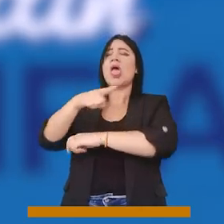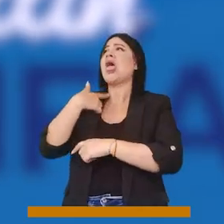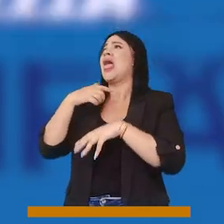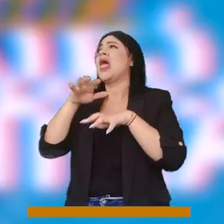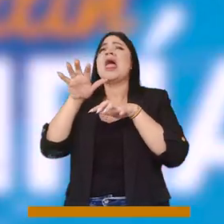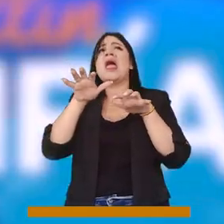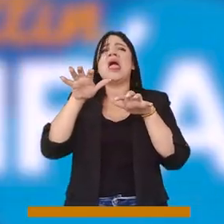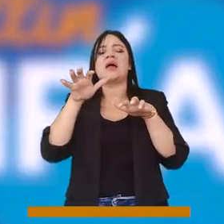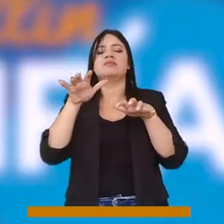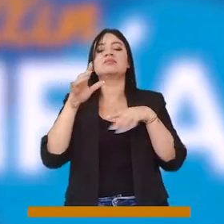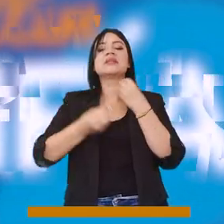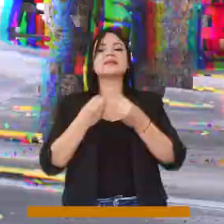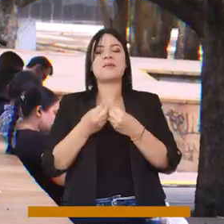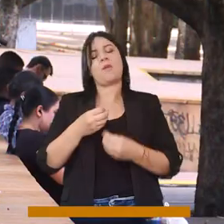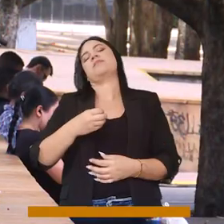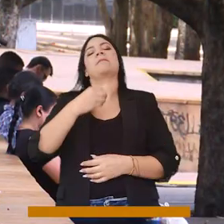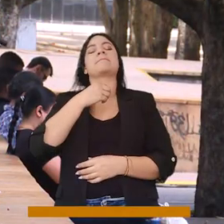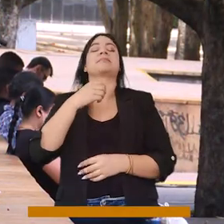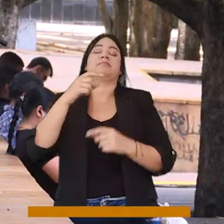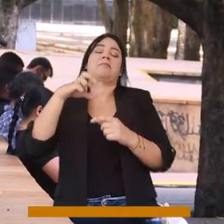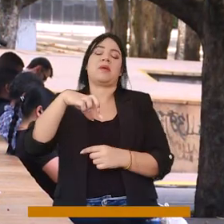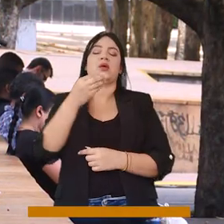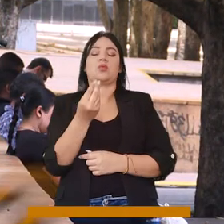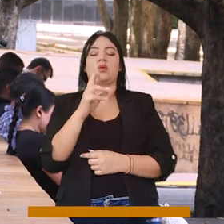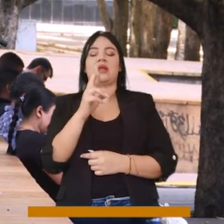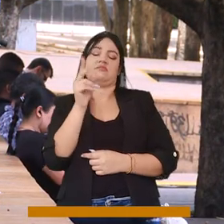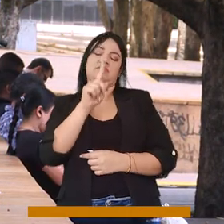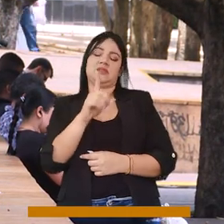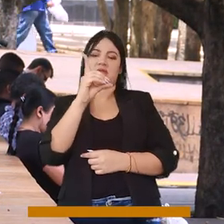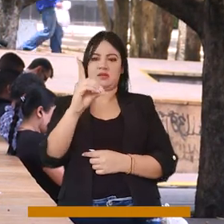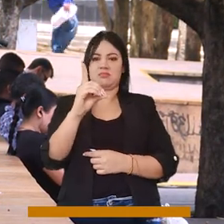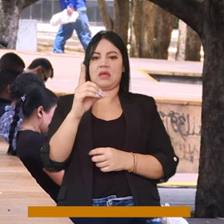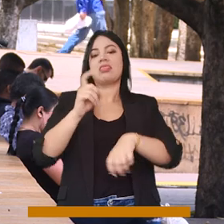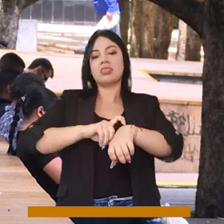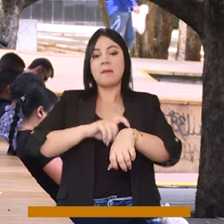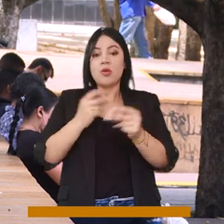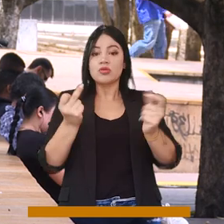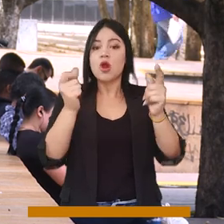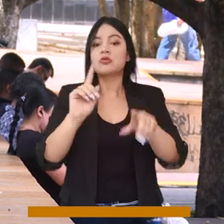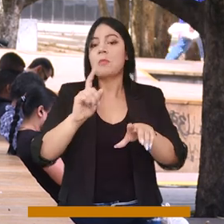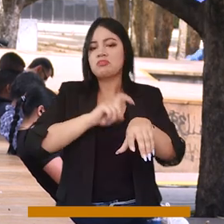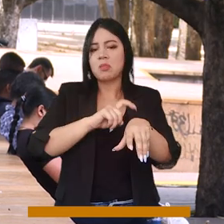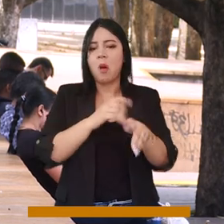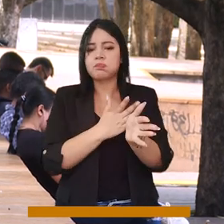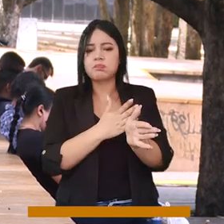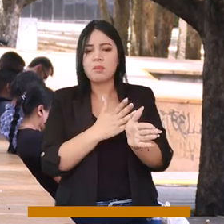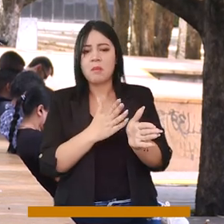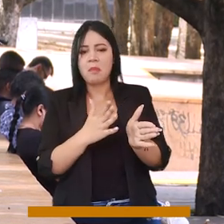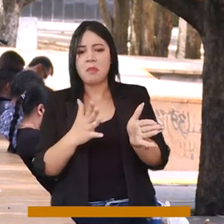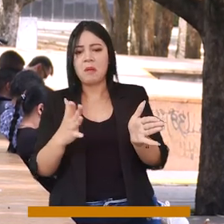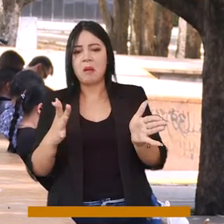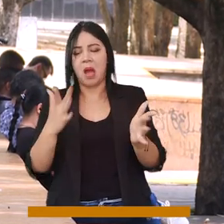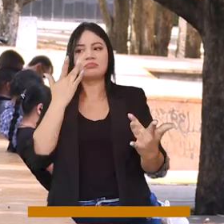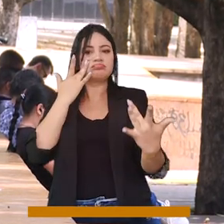en el balcón, la invitación a que lo hagamos es por medio de PQRSD. Tenemos unos tiempos, no vamos a reaccionar de manera inmediata, pero